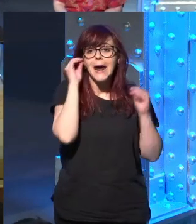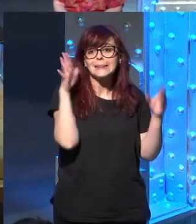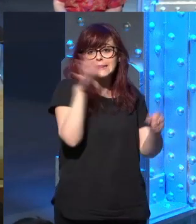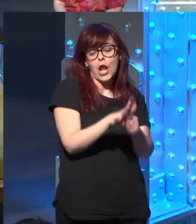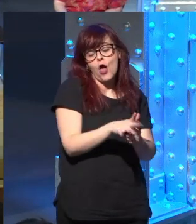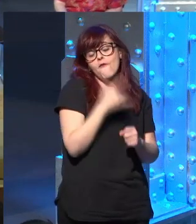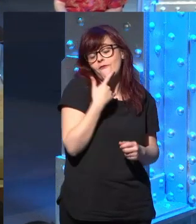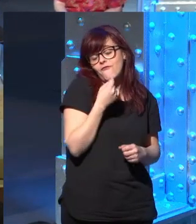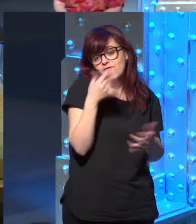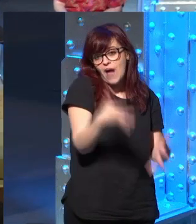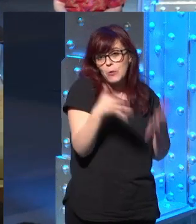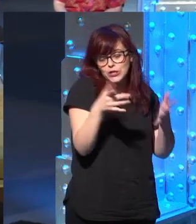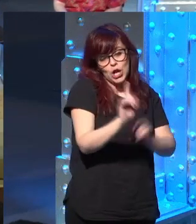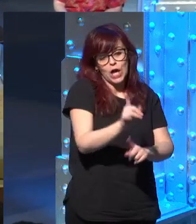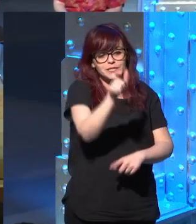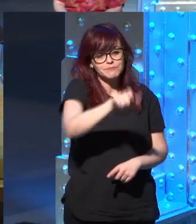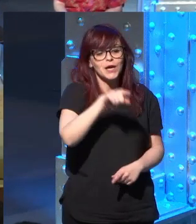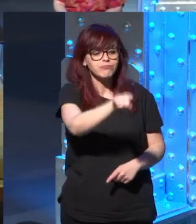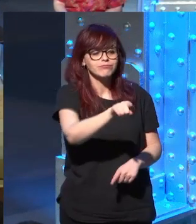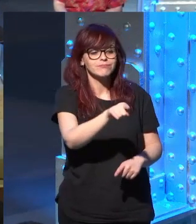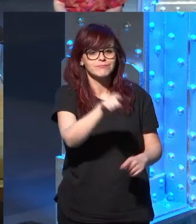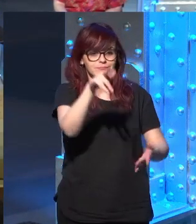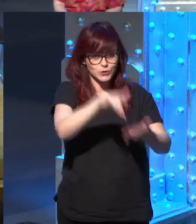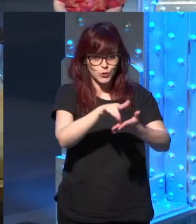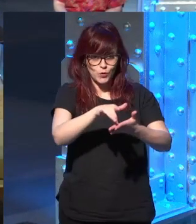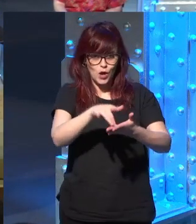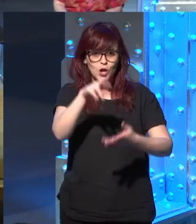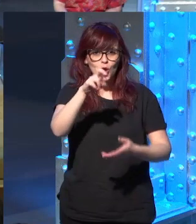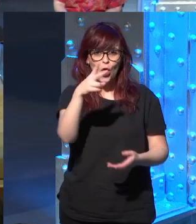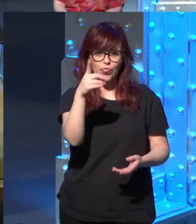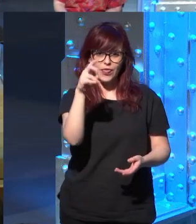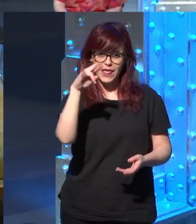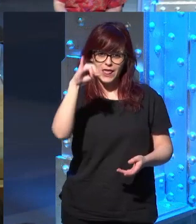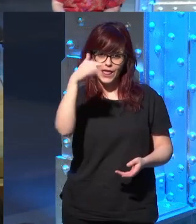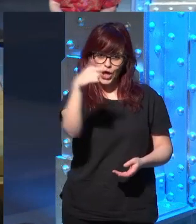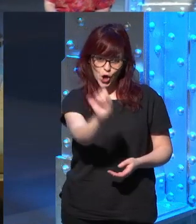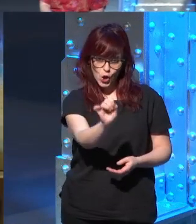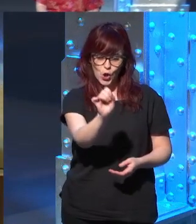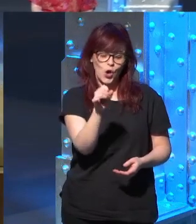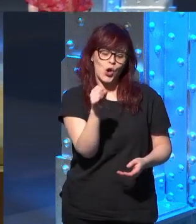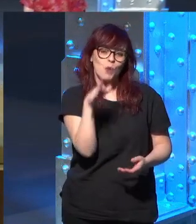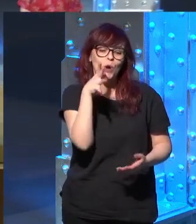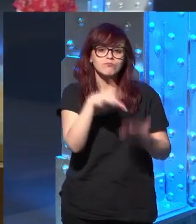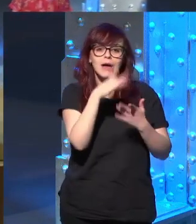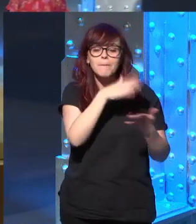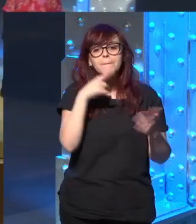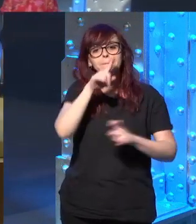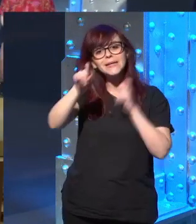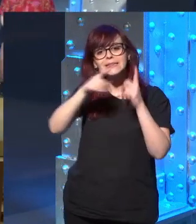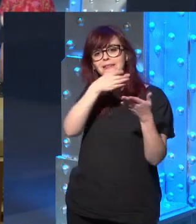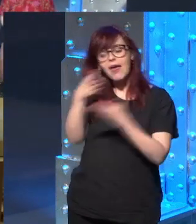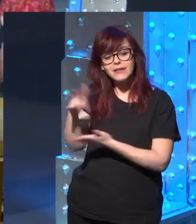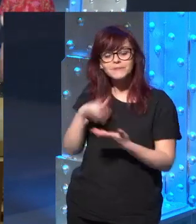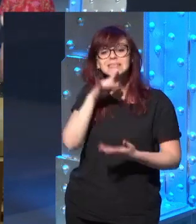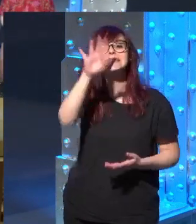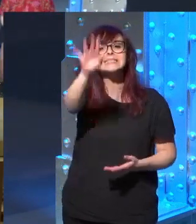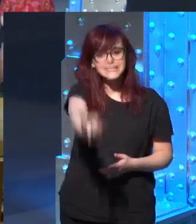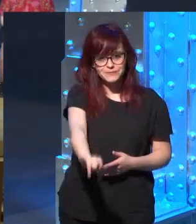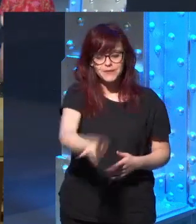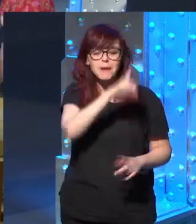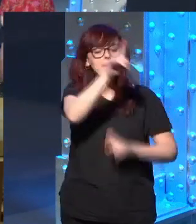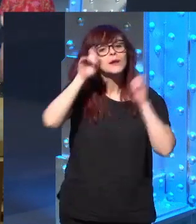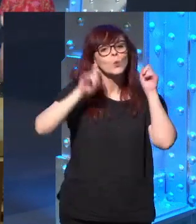pero por empezar por él, ¿no? Entonces, Rodrigo, ¿tienes una pregunta que quieras hacerles a nuestras invitadas? Sí,